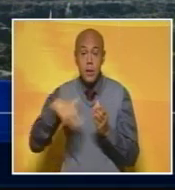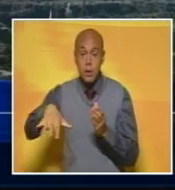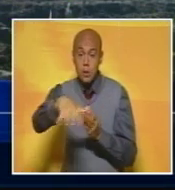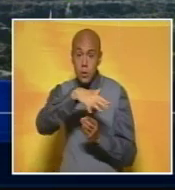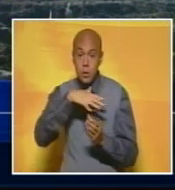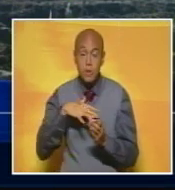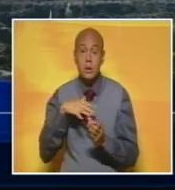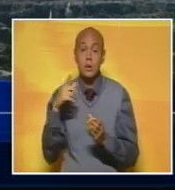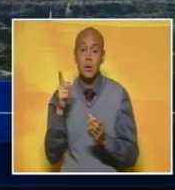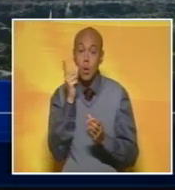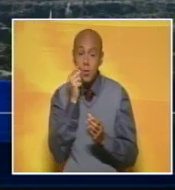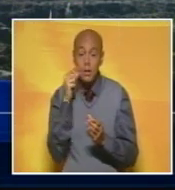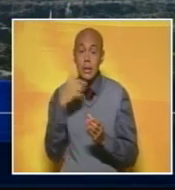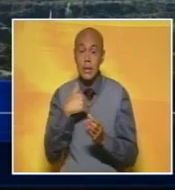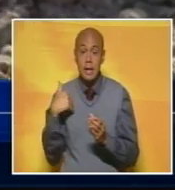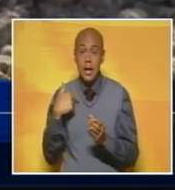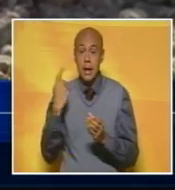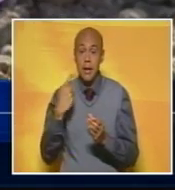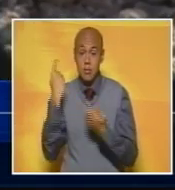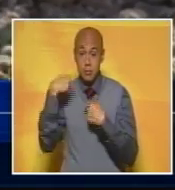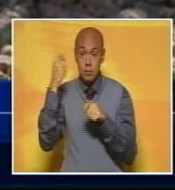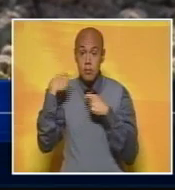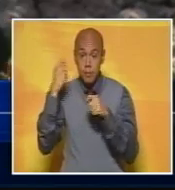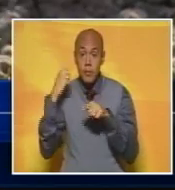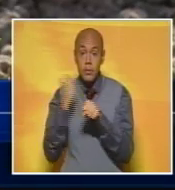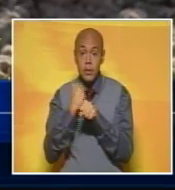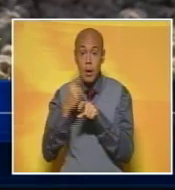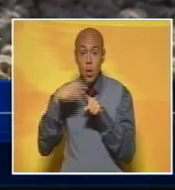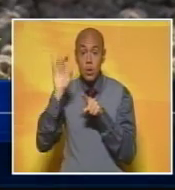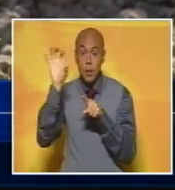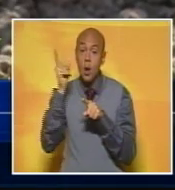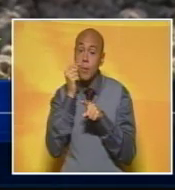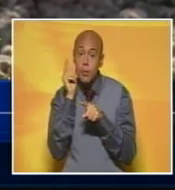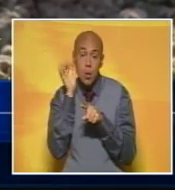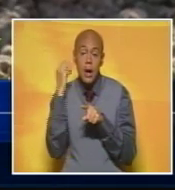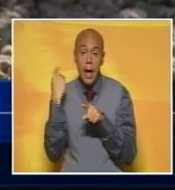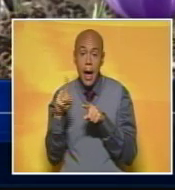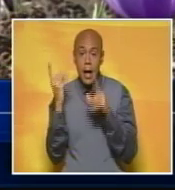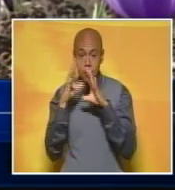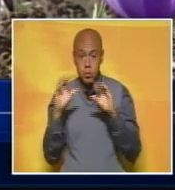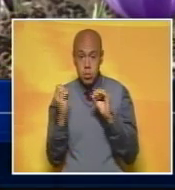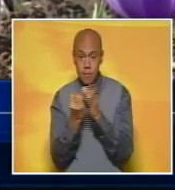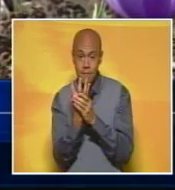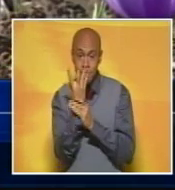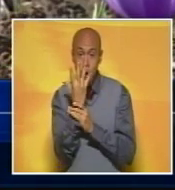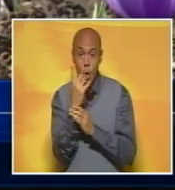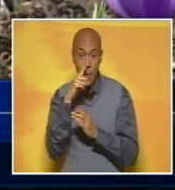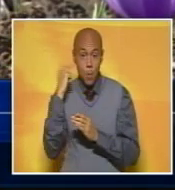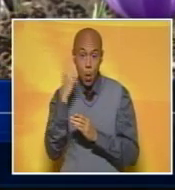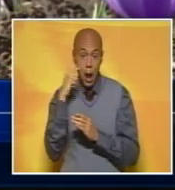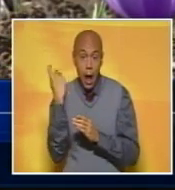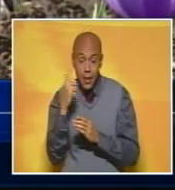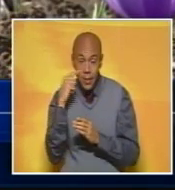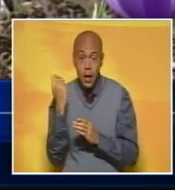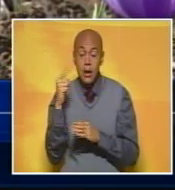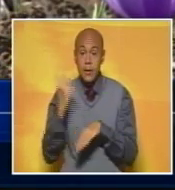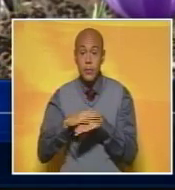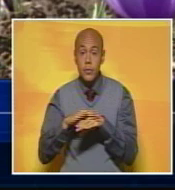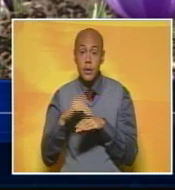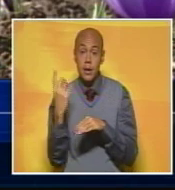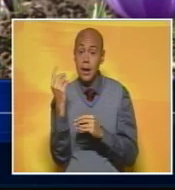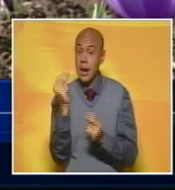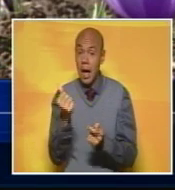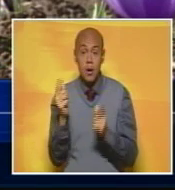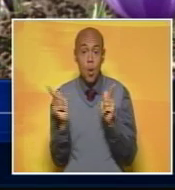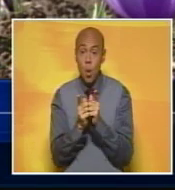rojo busca impulsar las exportaciones. Los recolectores trabajan rápidamente porque las flores moradas solo florecen por